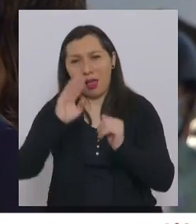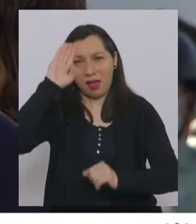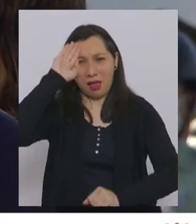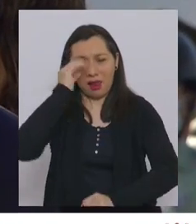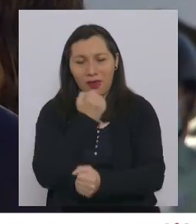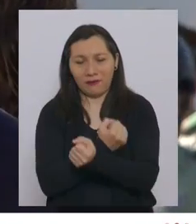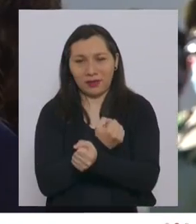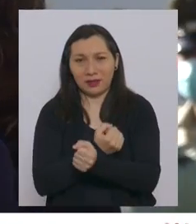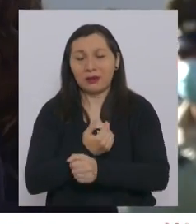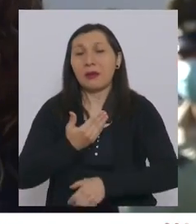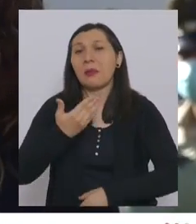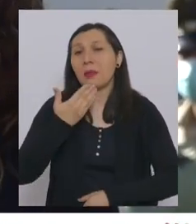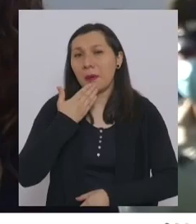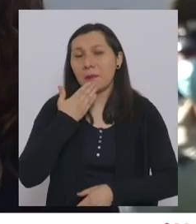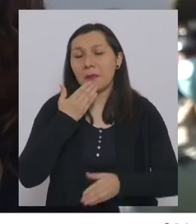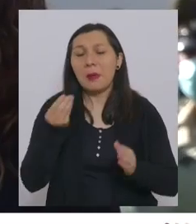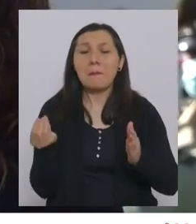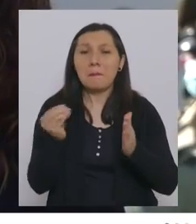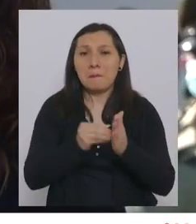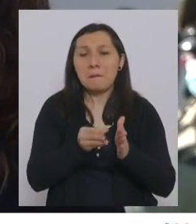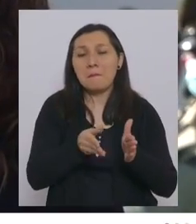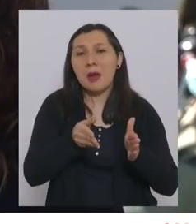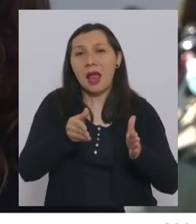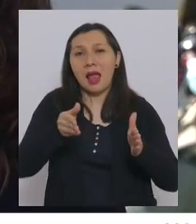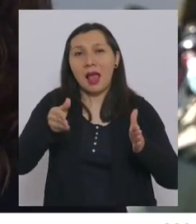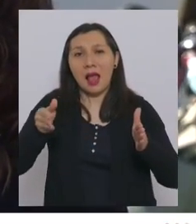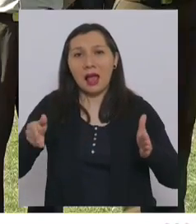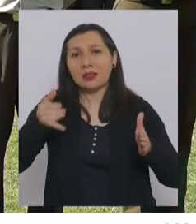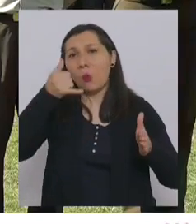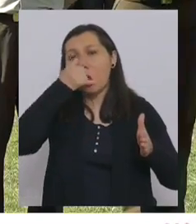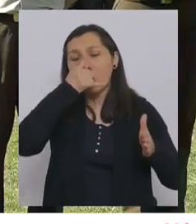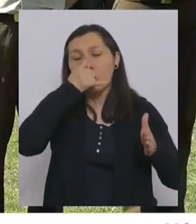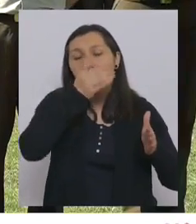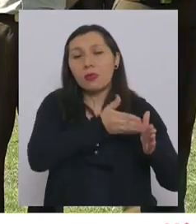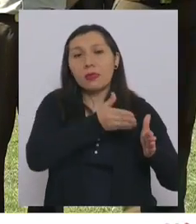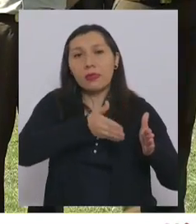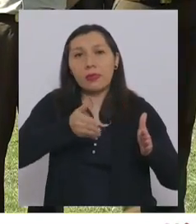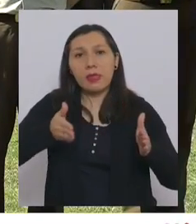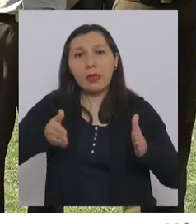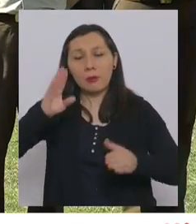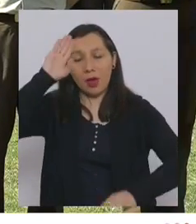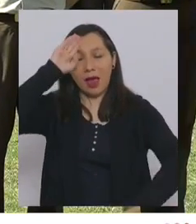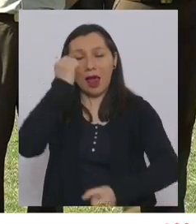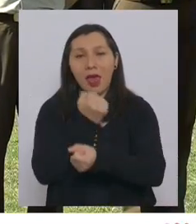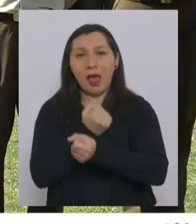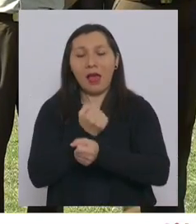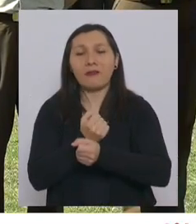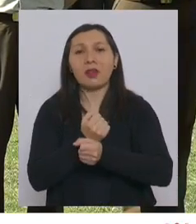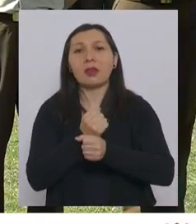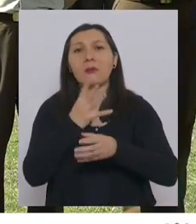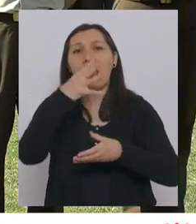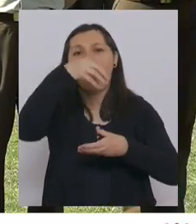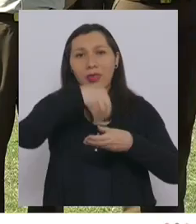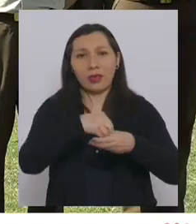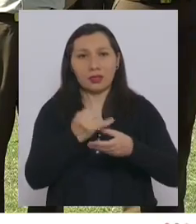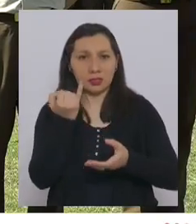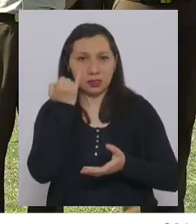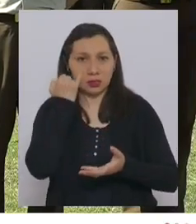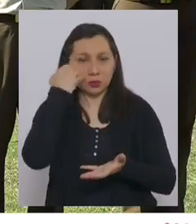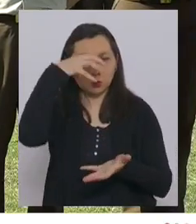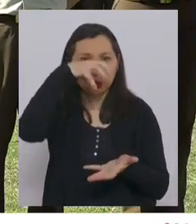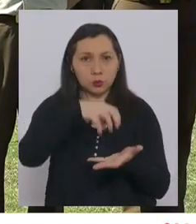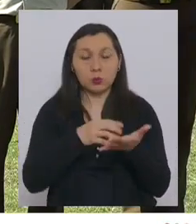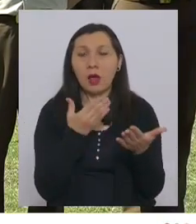también extendiendo y ampliando el tiempo, el periodo de tiempo que Carabineros permanece en la institución, para